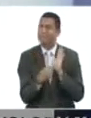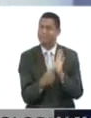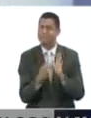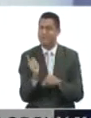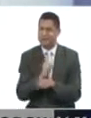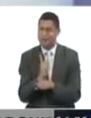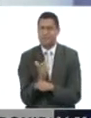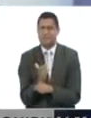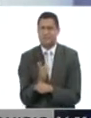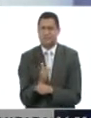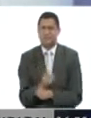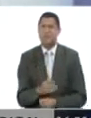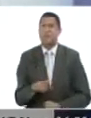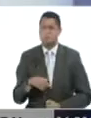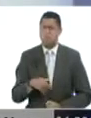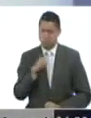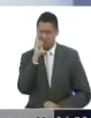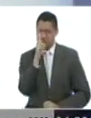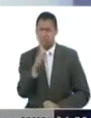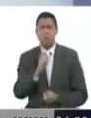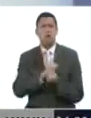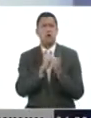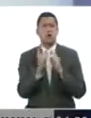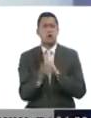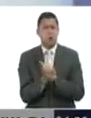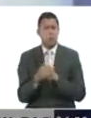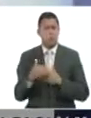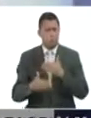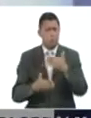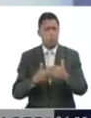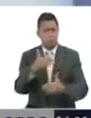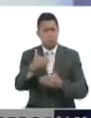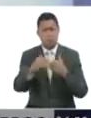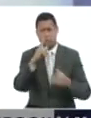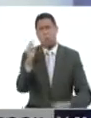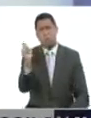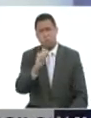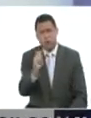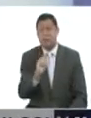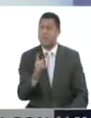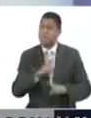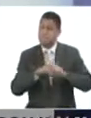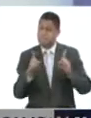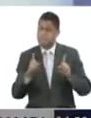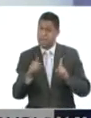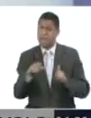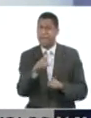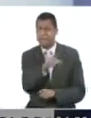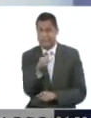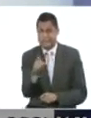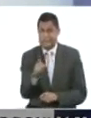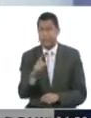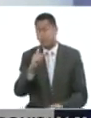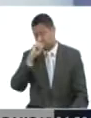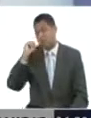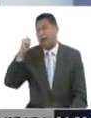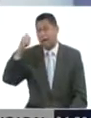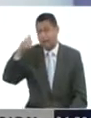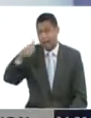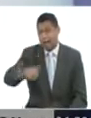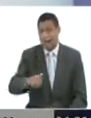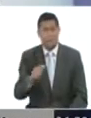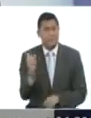en los cuales tú puedes apreciar un cambio evolutivo al cabo de varios meses. Sin embargo, este es algo de tiempo, no es